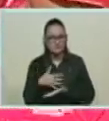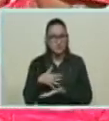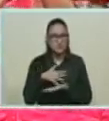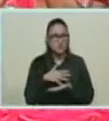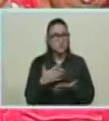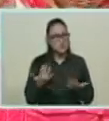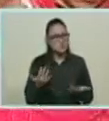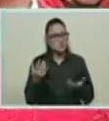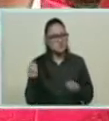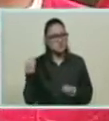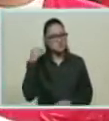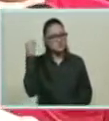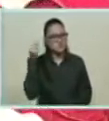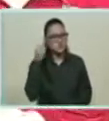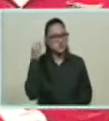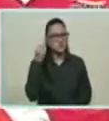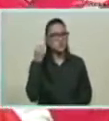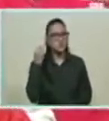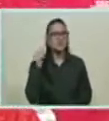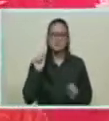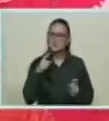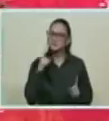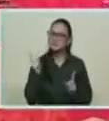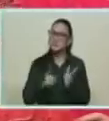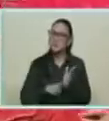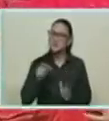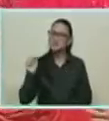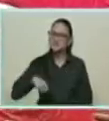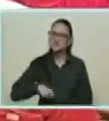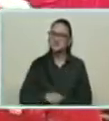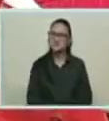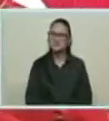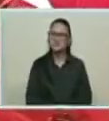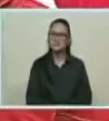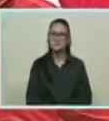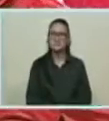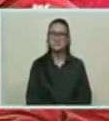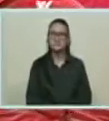tal, tal. Vamos a lograrlo, presidente.